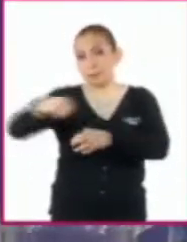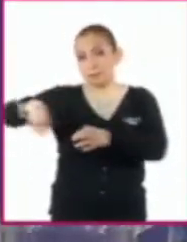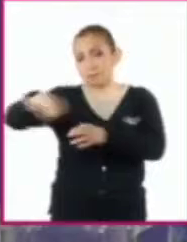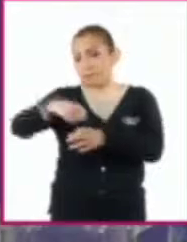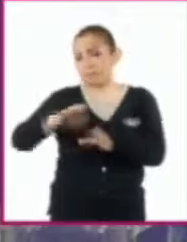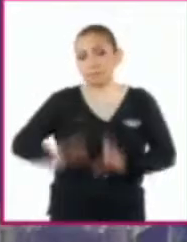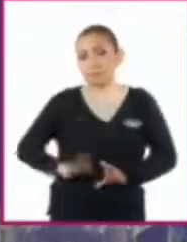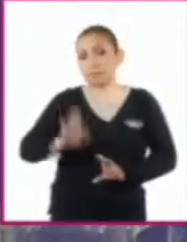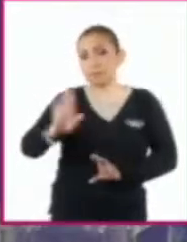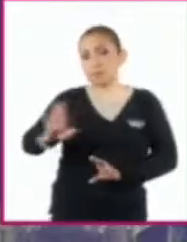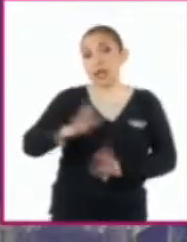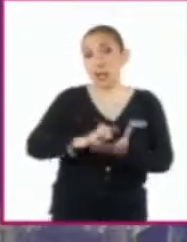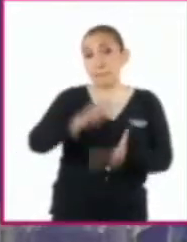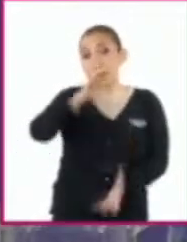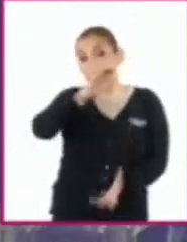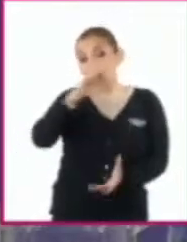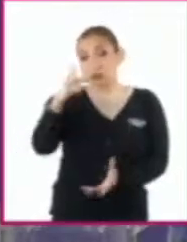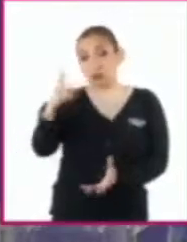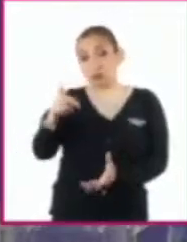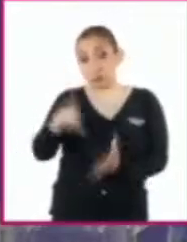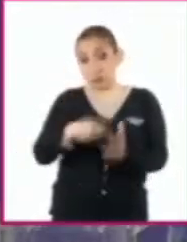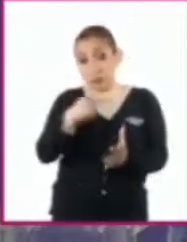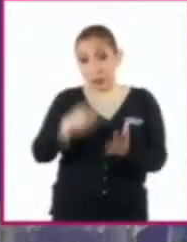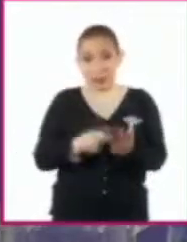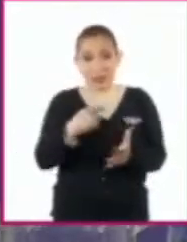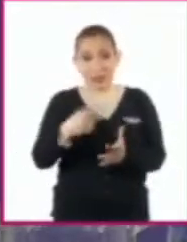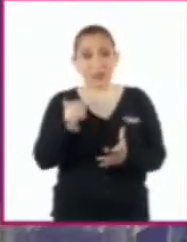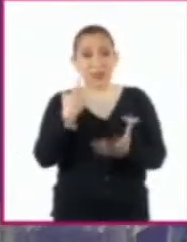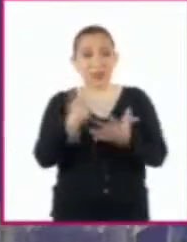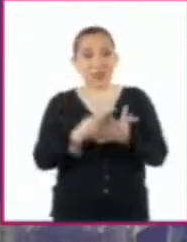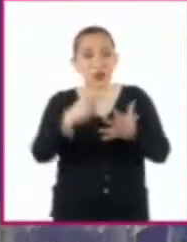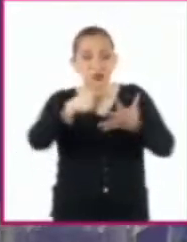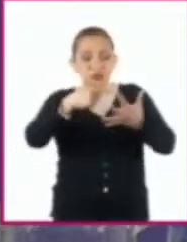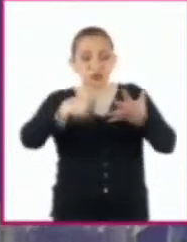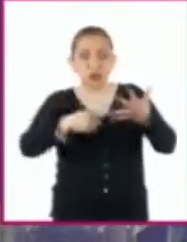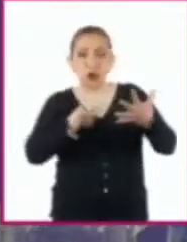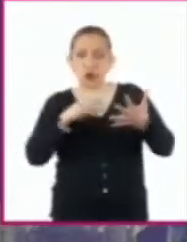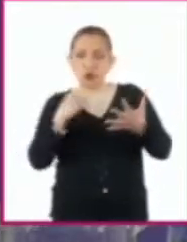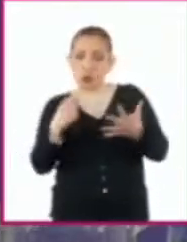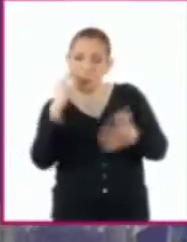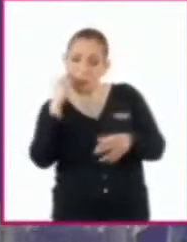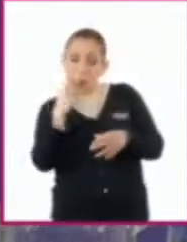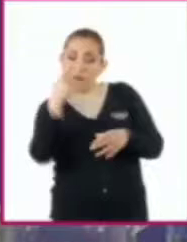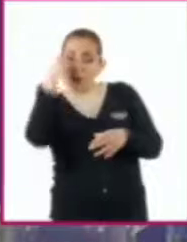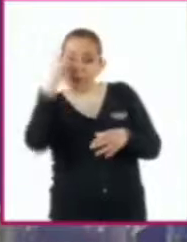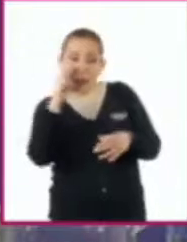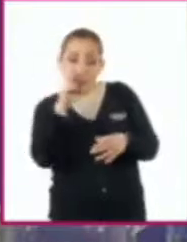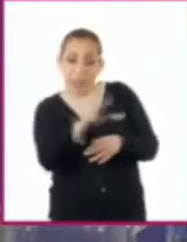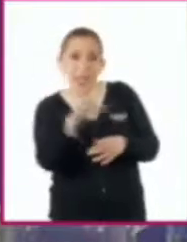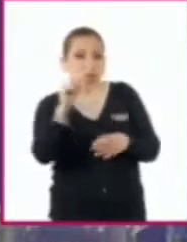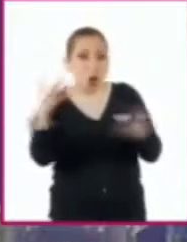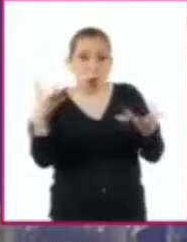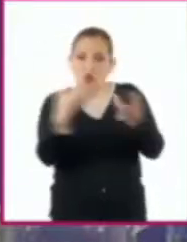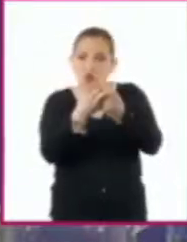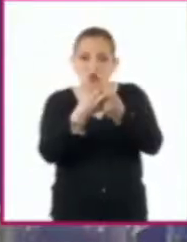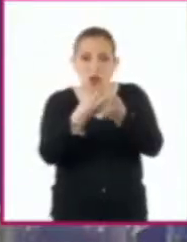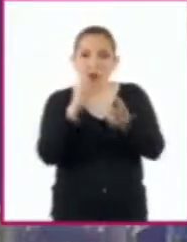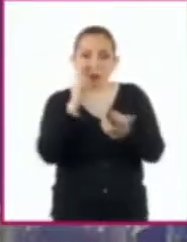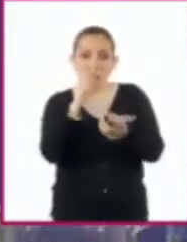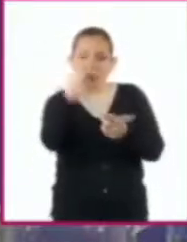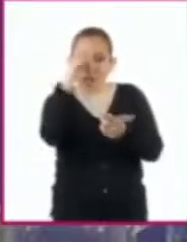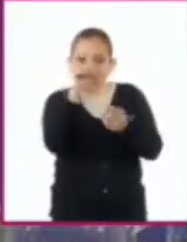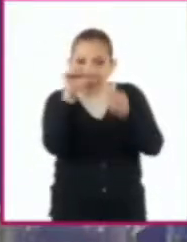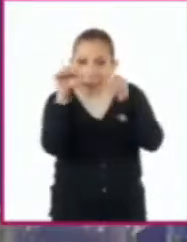Se caracteriza porque en la mayoría de sus casos, los componentes se distinguen a simple vista y no se diluyen, por lo que se